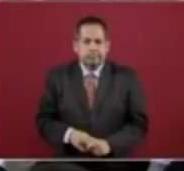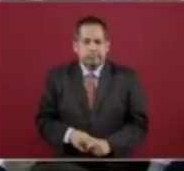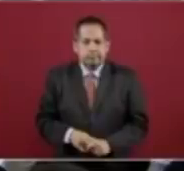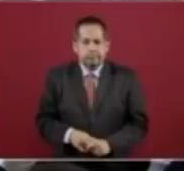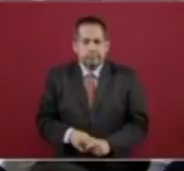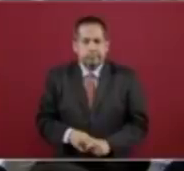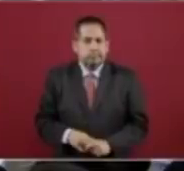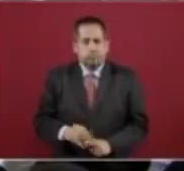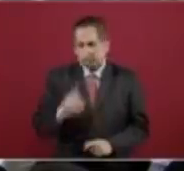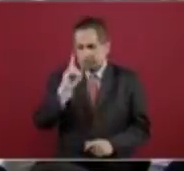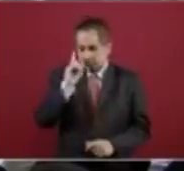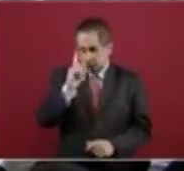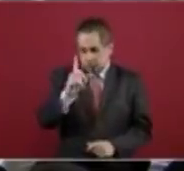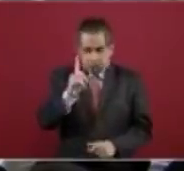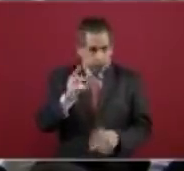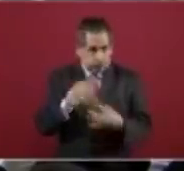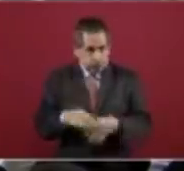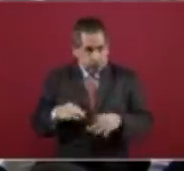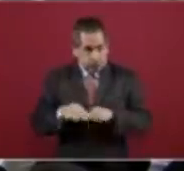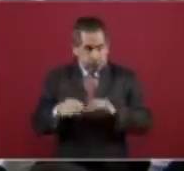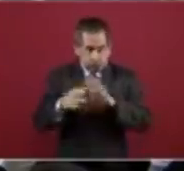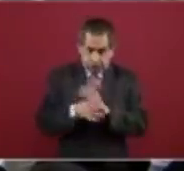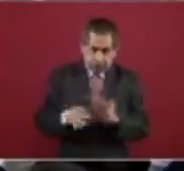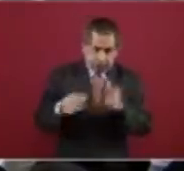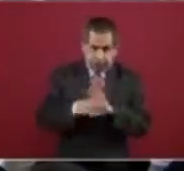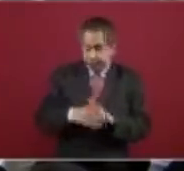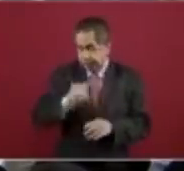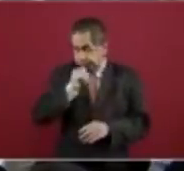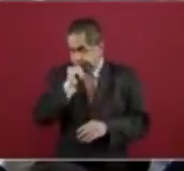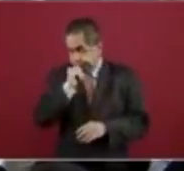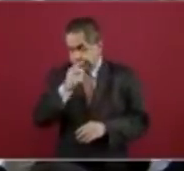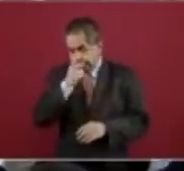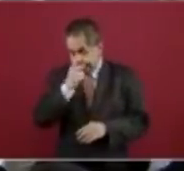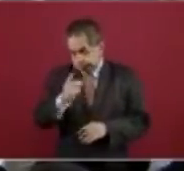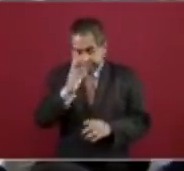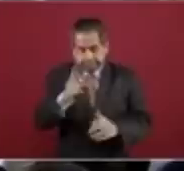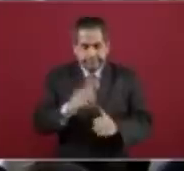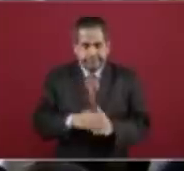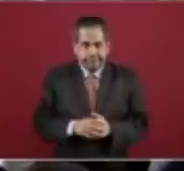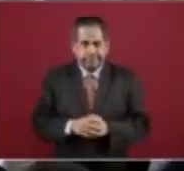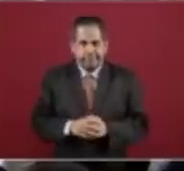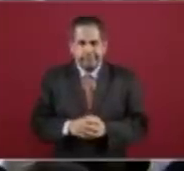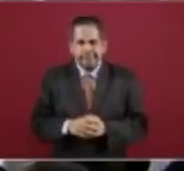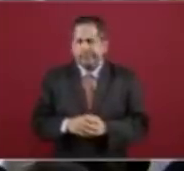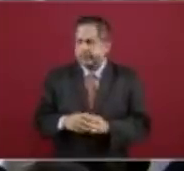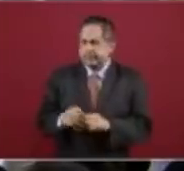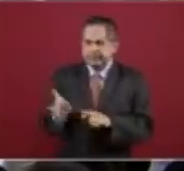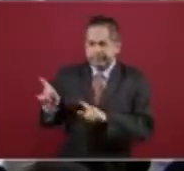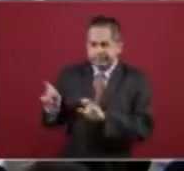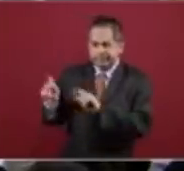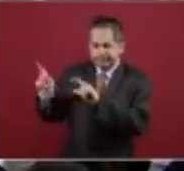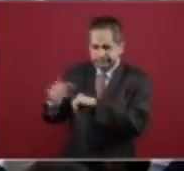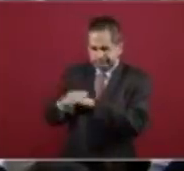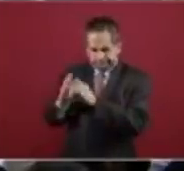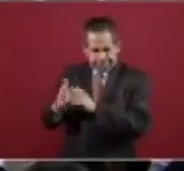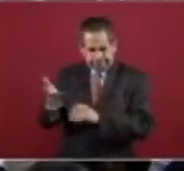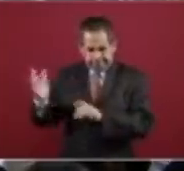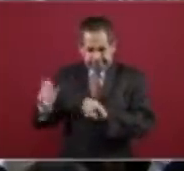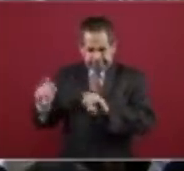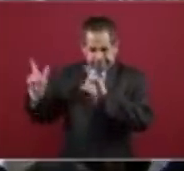Hay algo importante, ¿no?, que no se ha dicho. No sé si ponen la imagen.